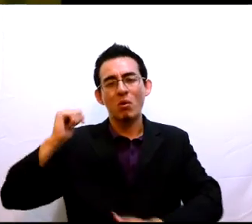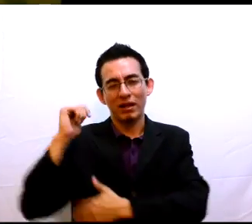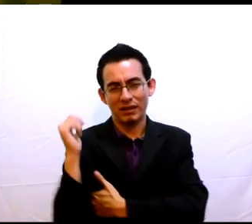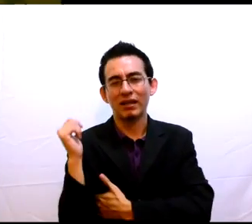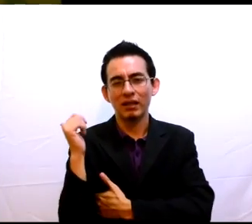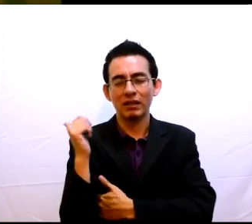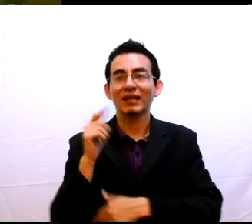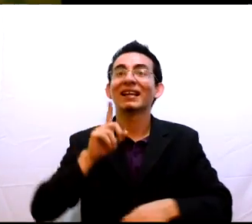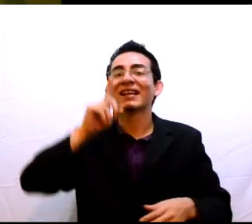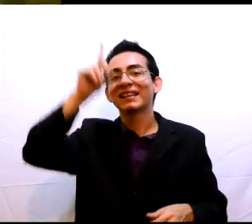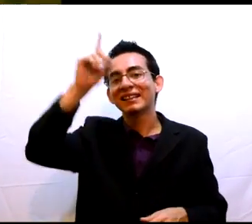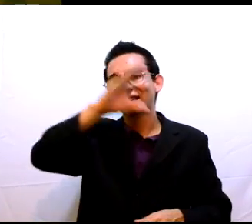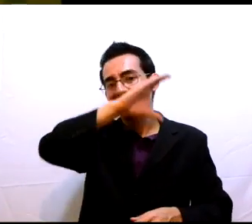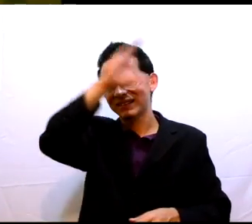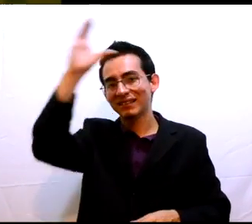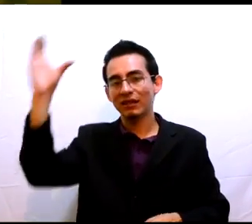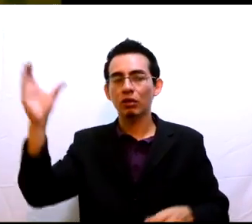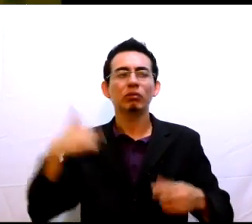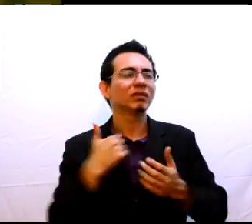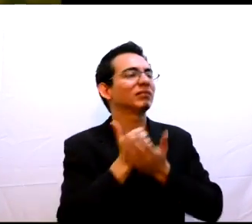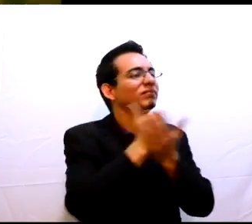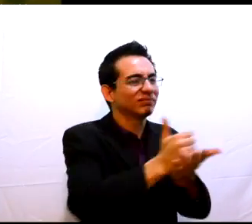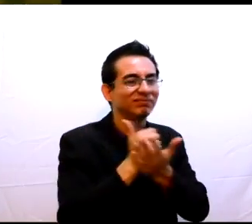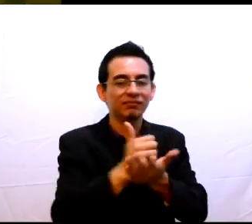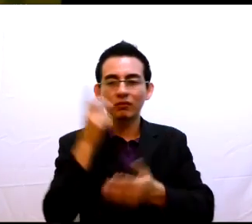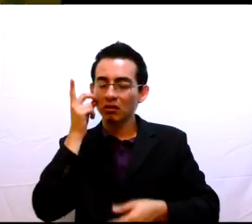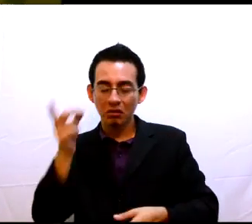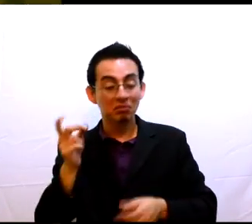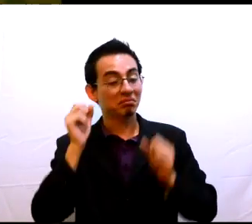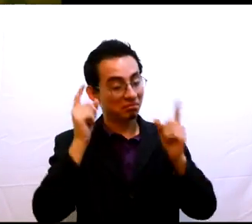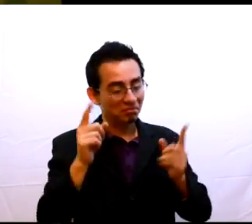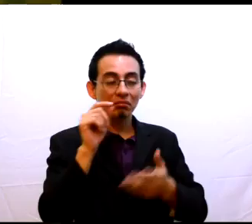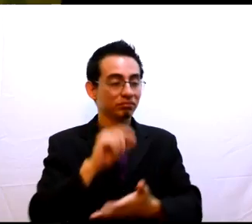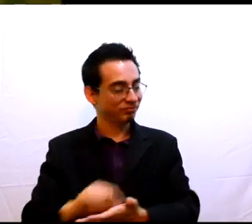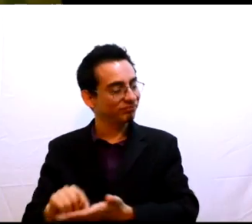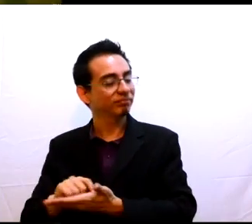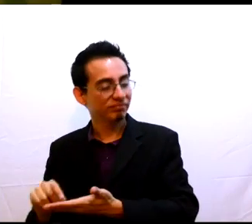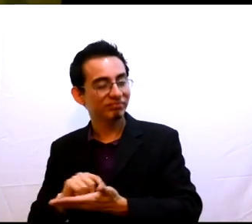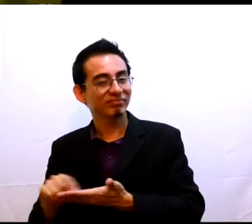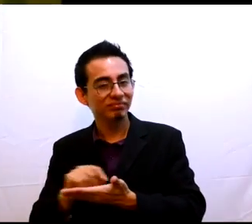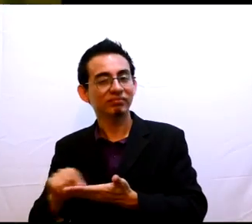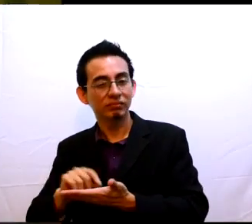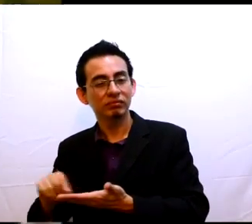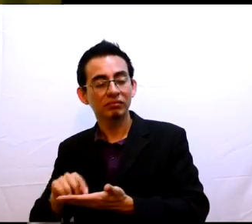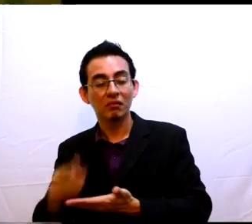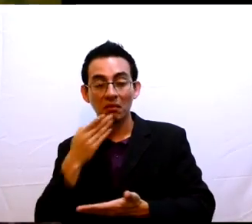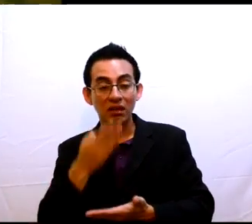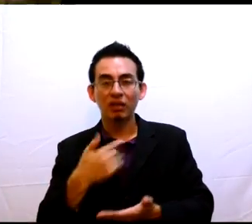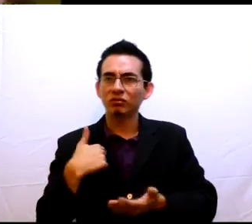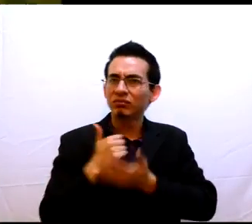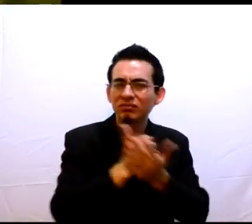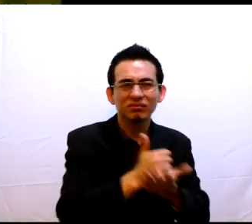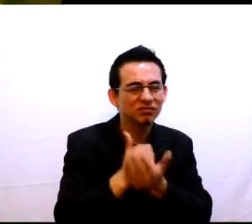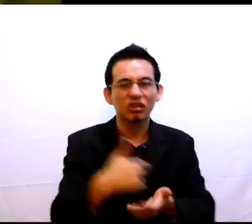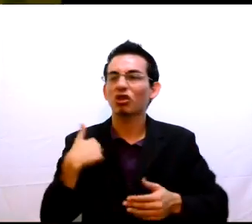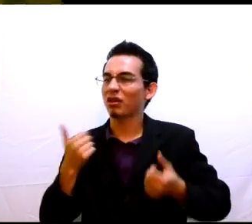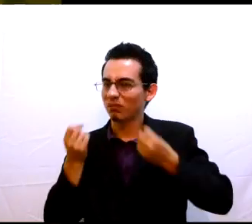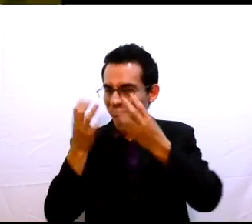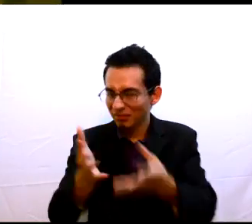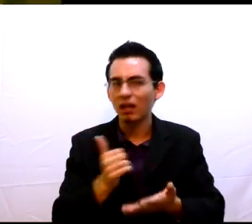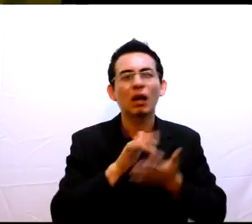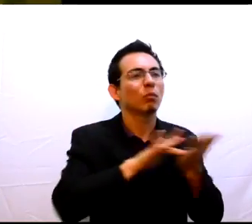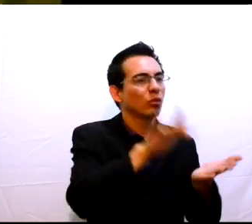entonces aquel que confía en las riquezas pronto se va a dar cuenta que lo que las riquezas prometen es mentira